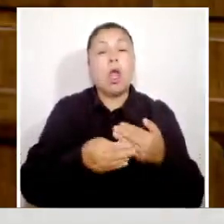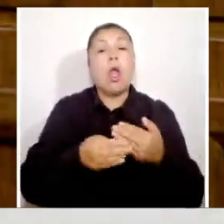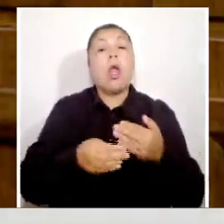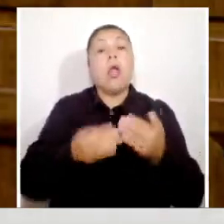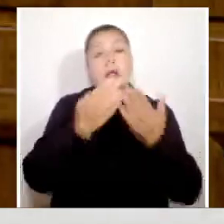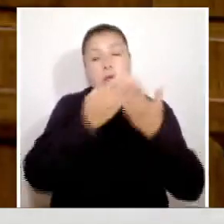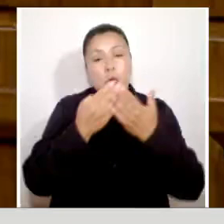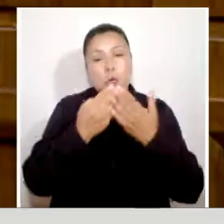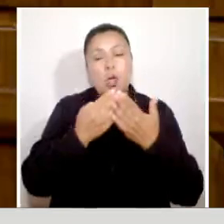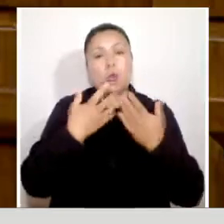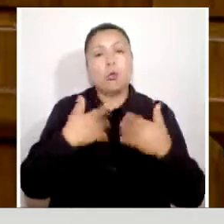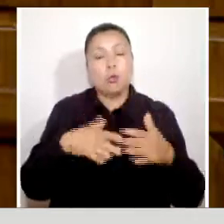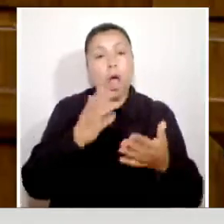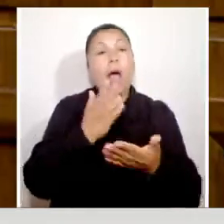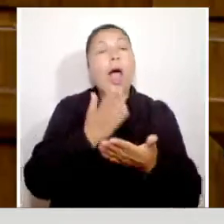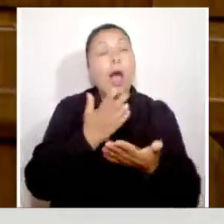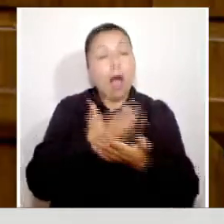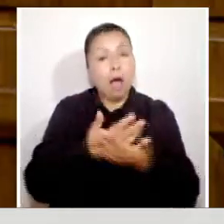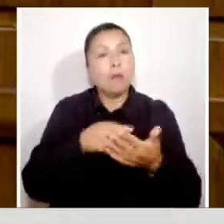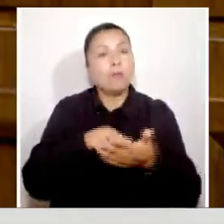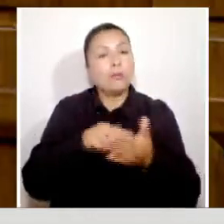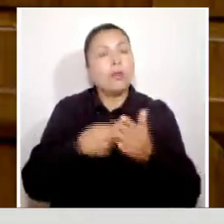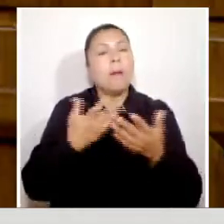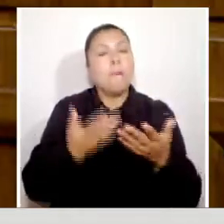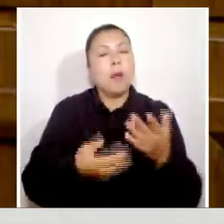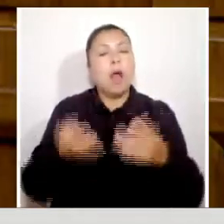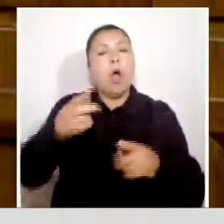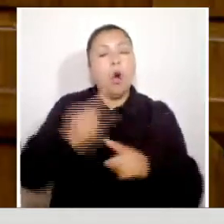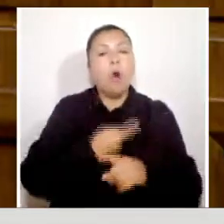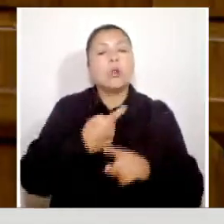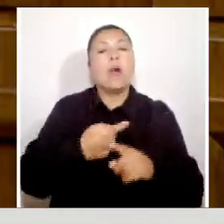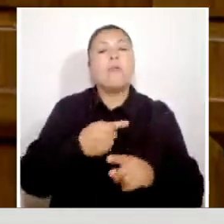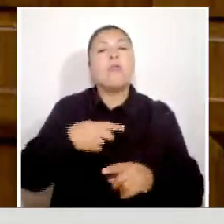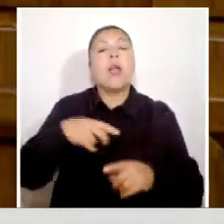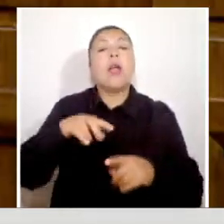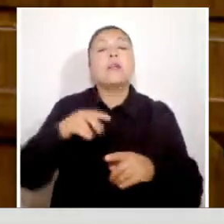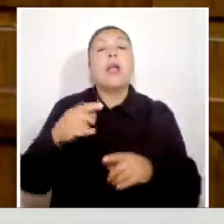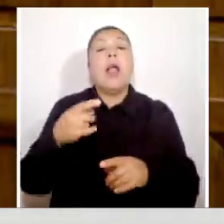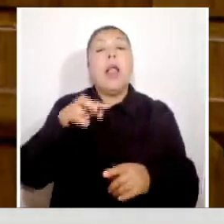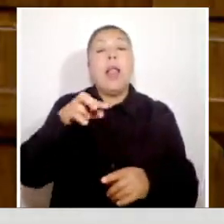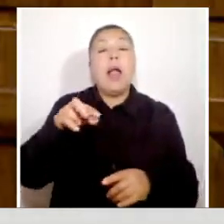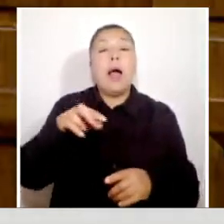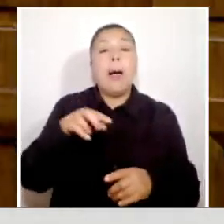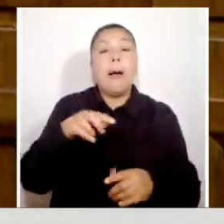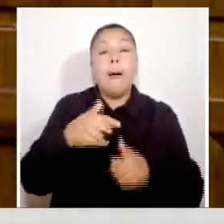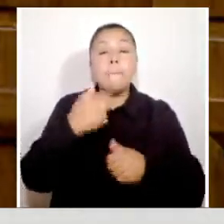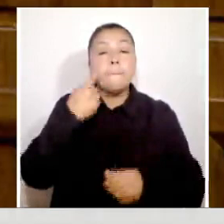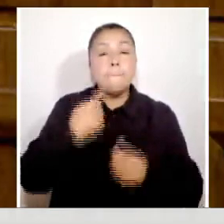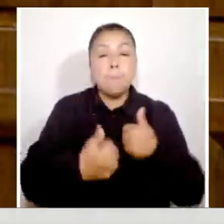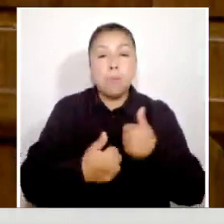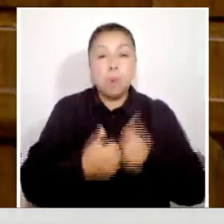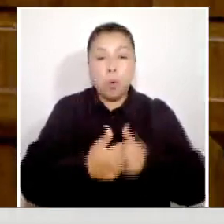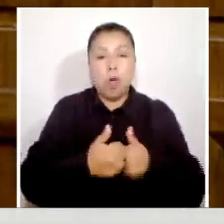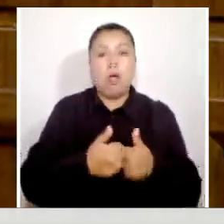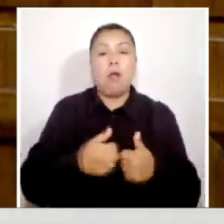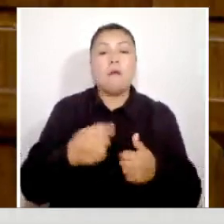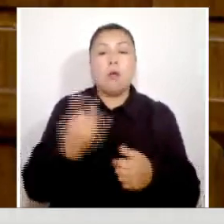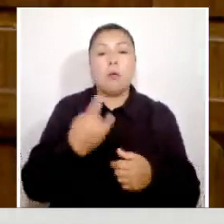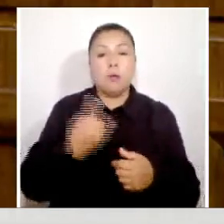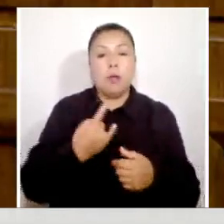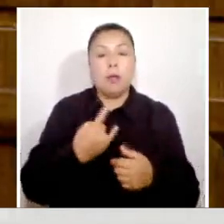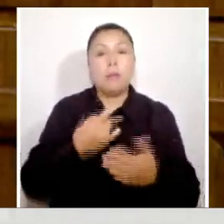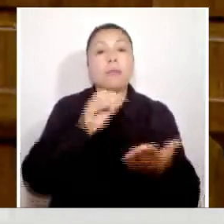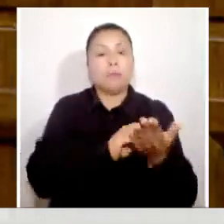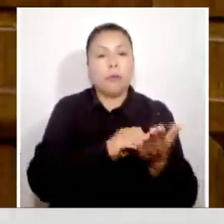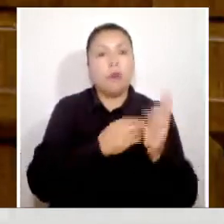existen obstáculos donde deben rendir nuevamente la prueba de selección Universitaria quedando su desarrollo profesional docente supeditada